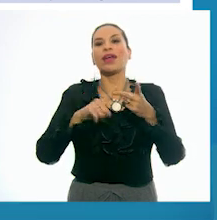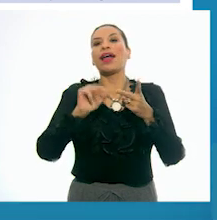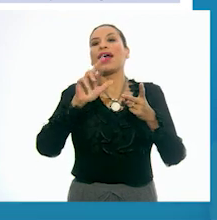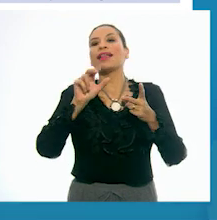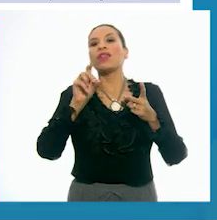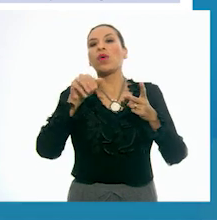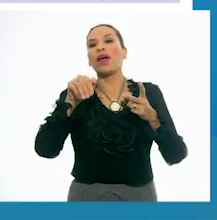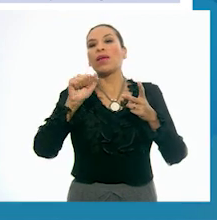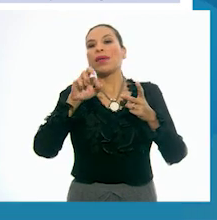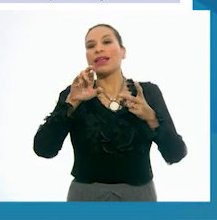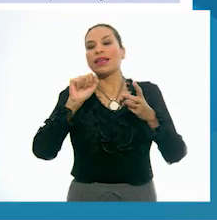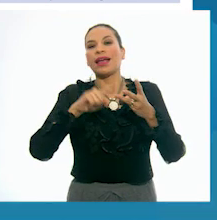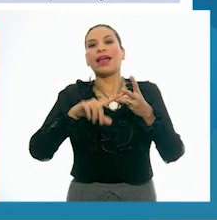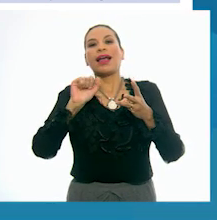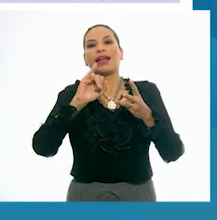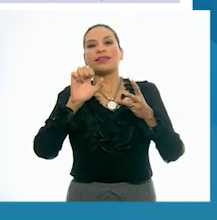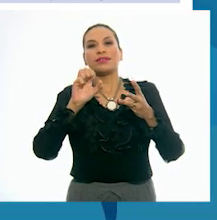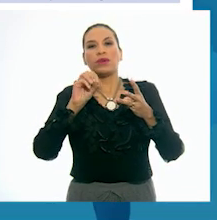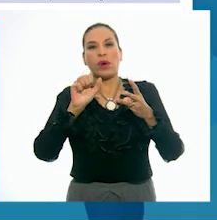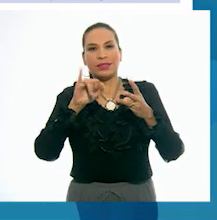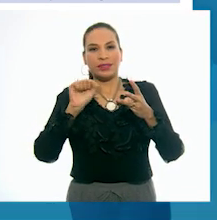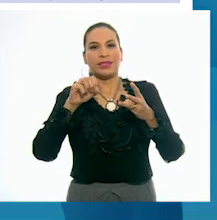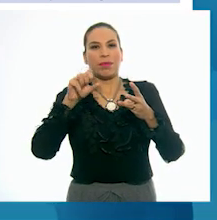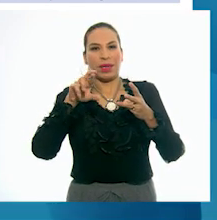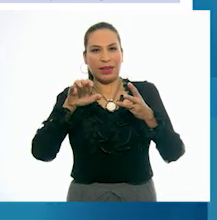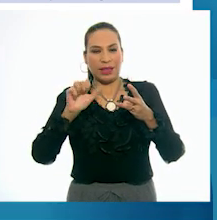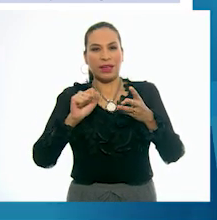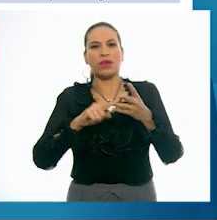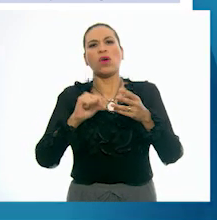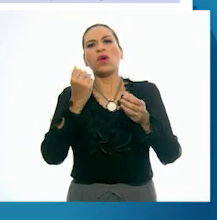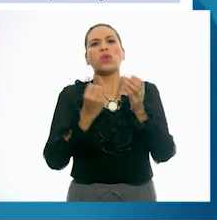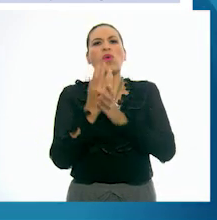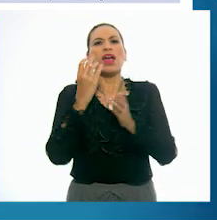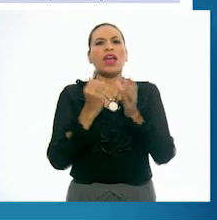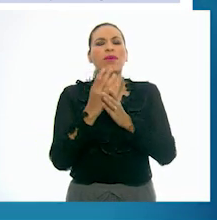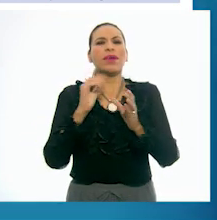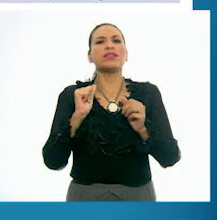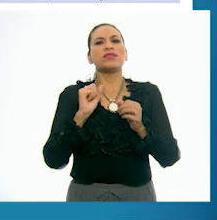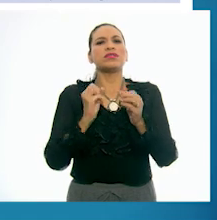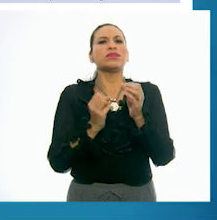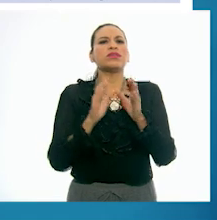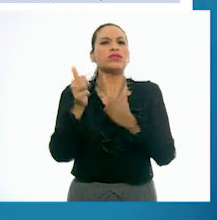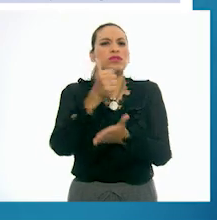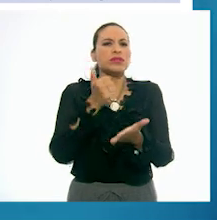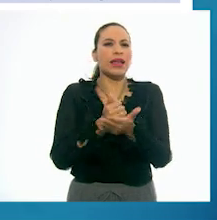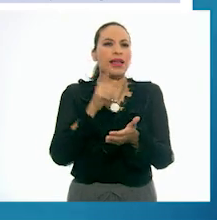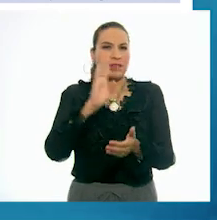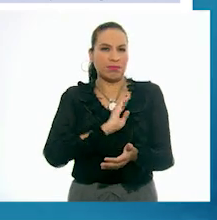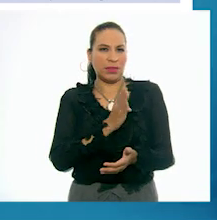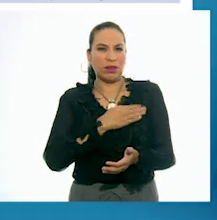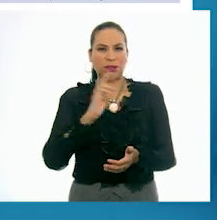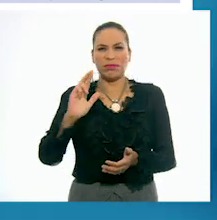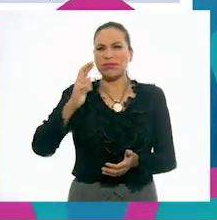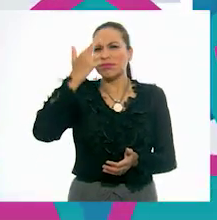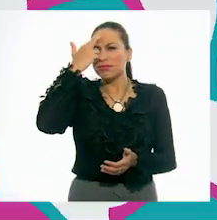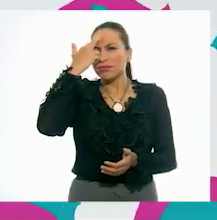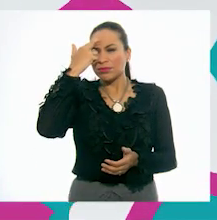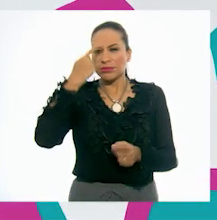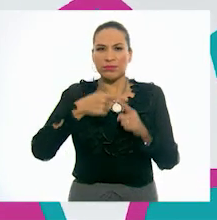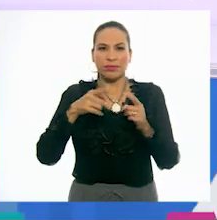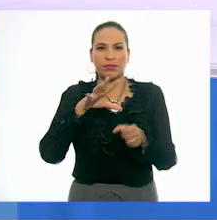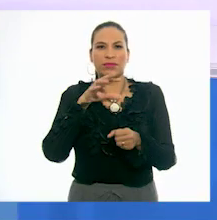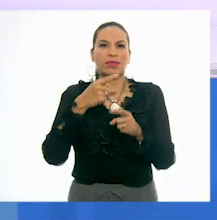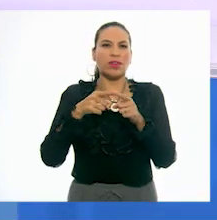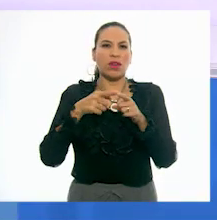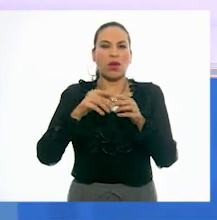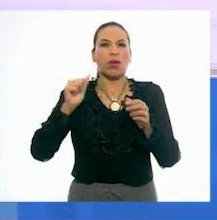y Oasisamérica. 2. La fundación de nuevas ciudades por parte de los españoles. Recordemos que con los restos de